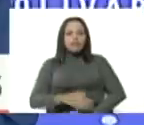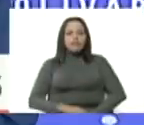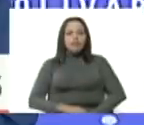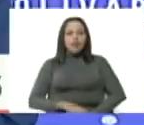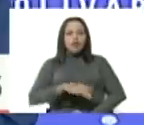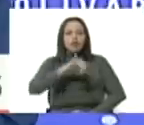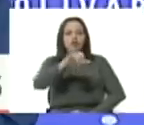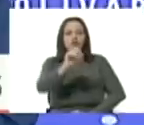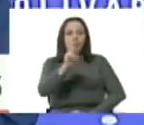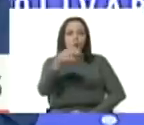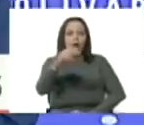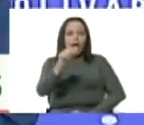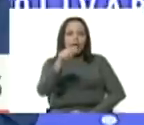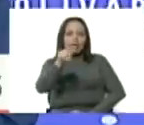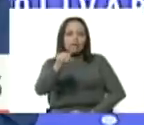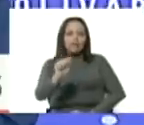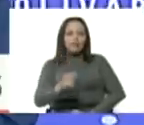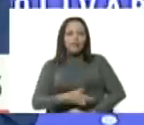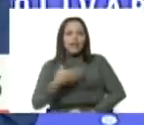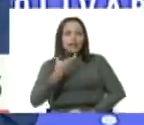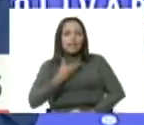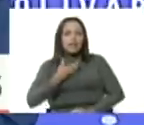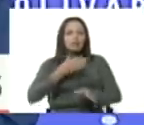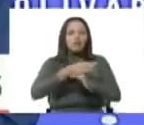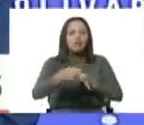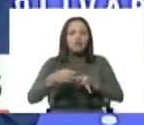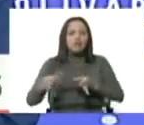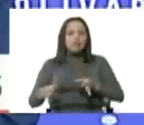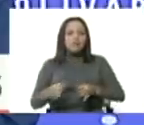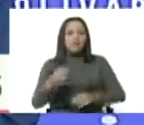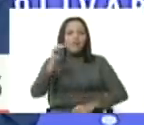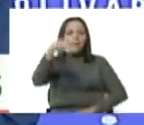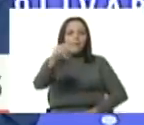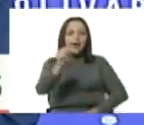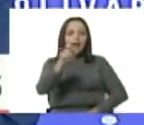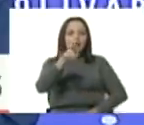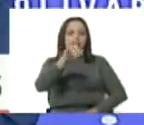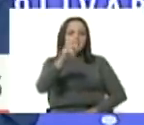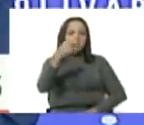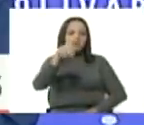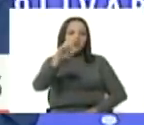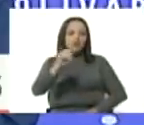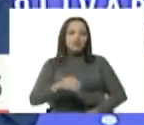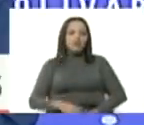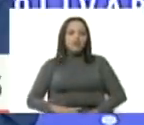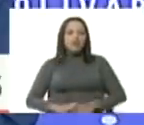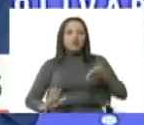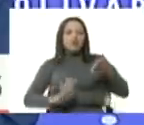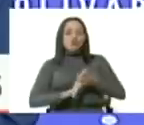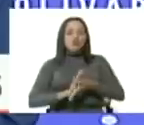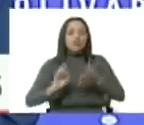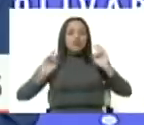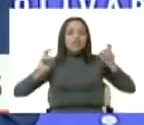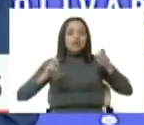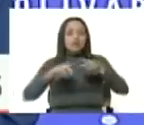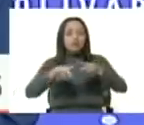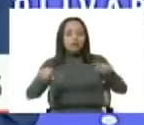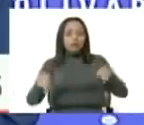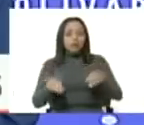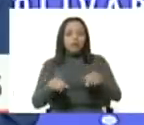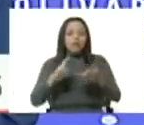Joana Sánchez, alcaldesa del municipio Santiago Mariño, todo el tema de los cuadrantes de paz. Esta